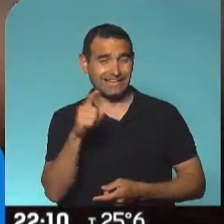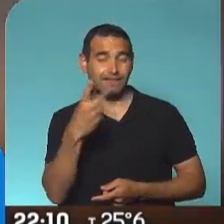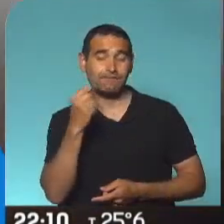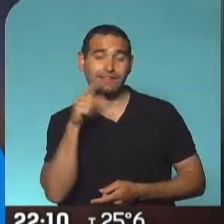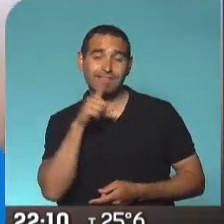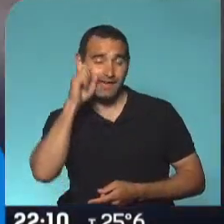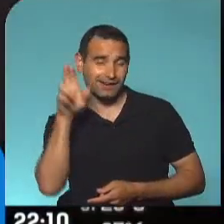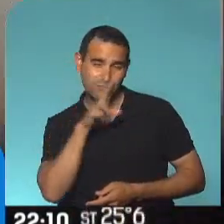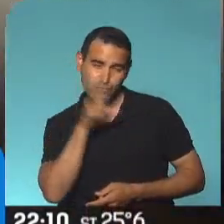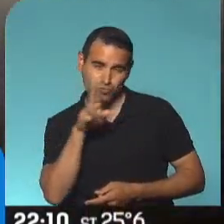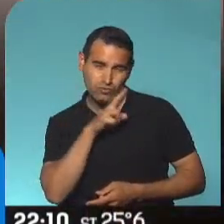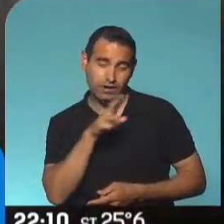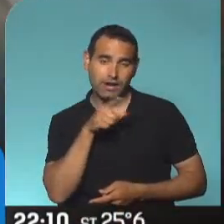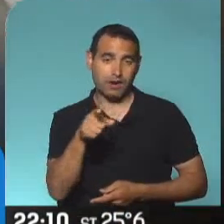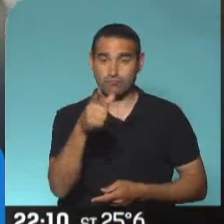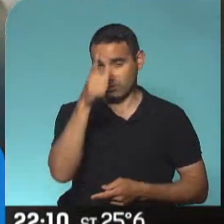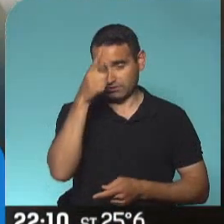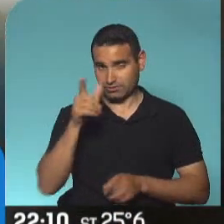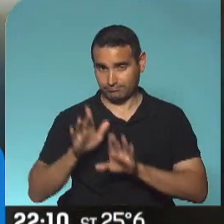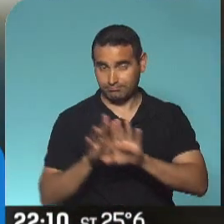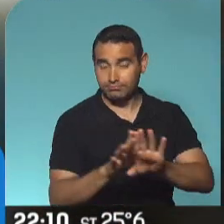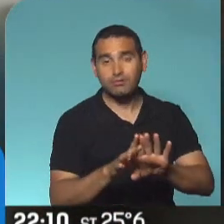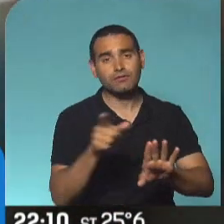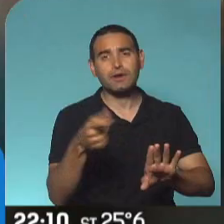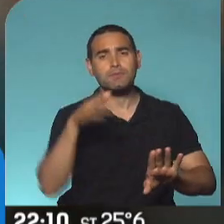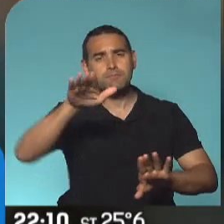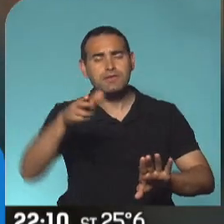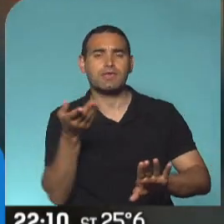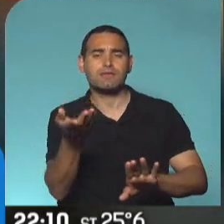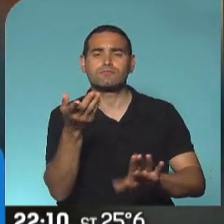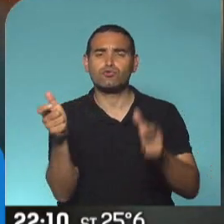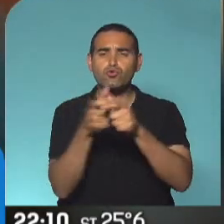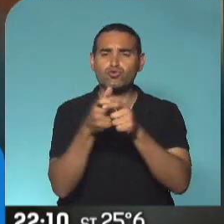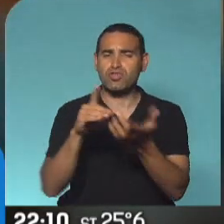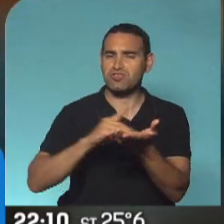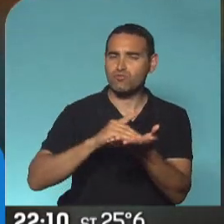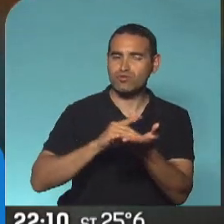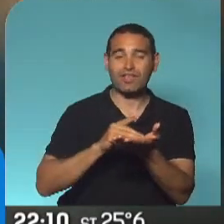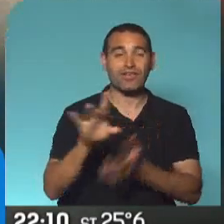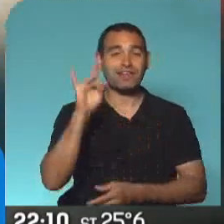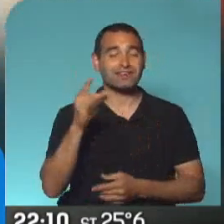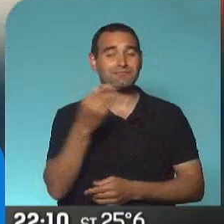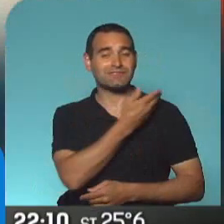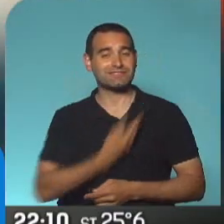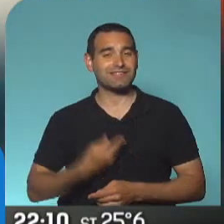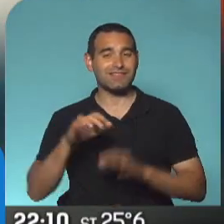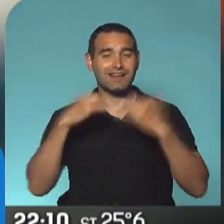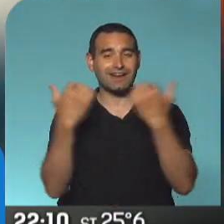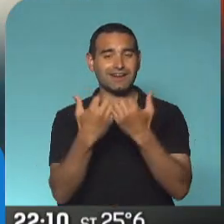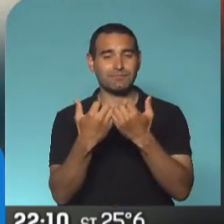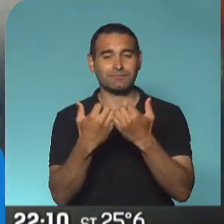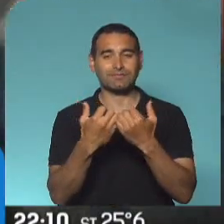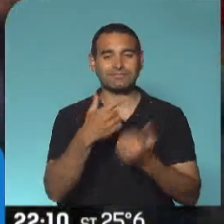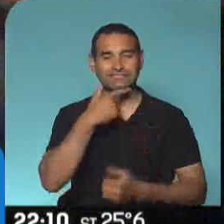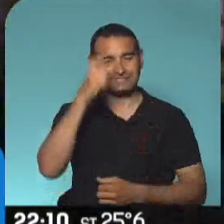al Congreso, lo que fue impedido por la policía, y de una sesión de diputados en la que fue electo presidente de esa Cámara el masista Sergio